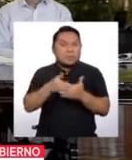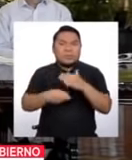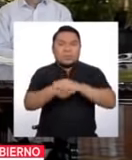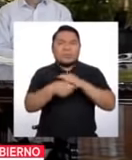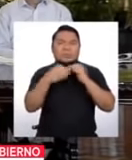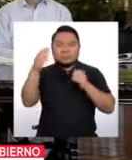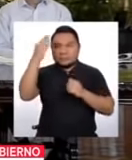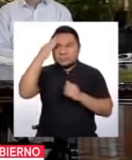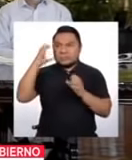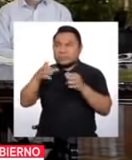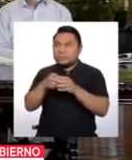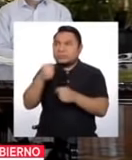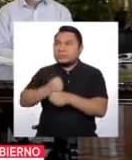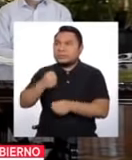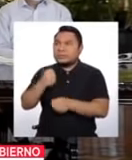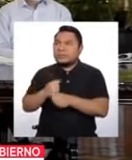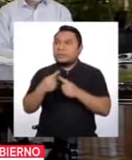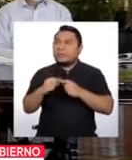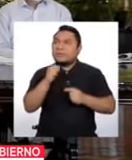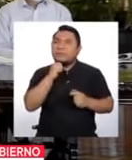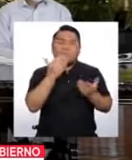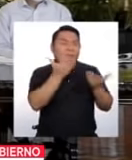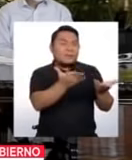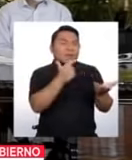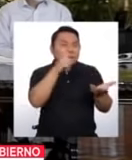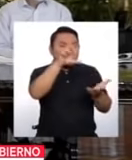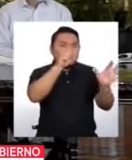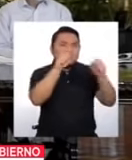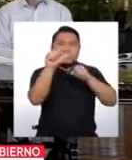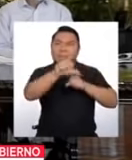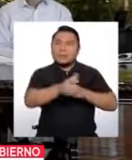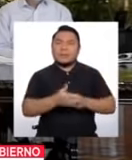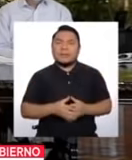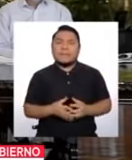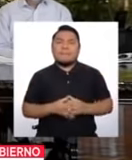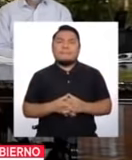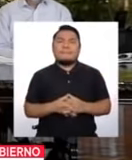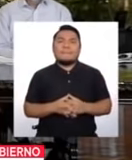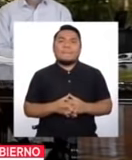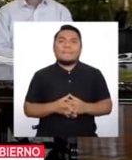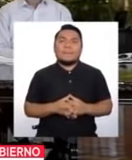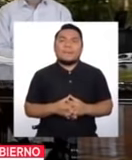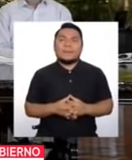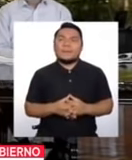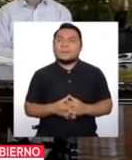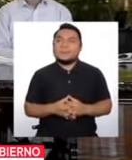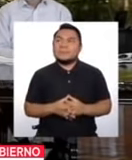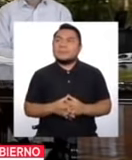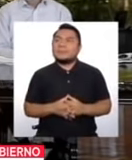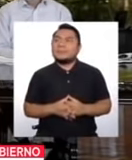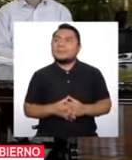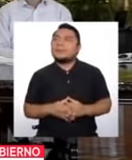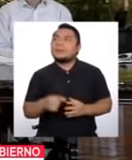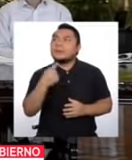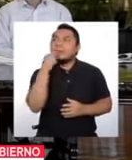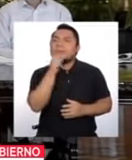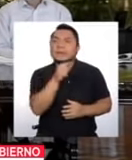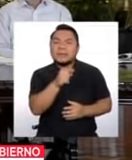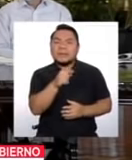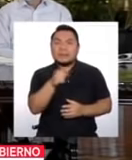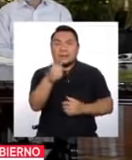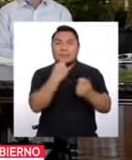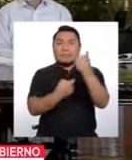haya una auditoría general sin sesgo alguno. Bien, sobre esta pregunta, que es específicamente de